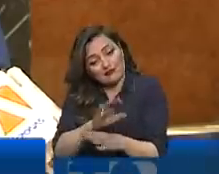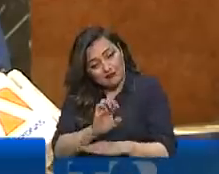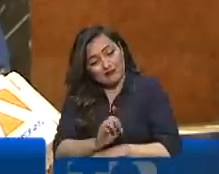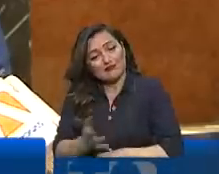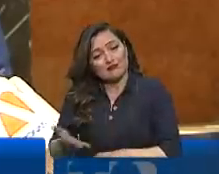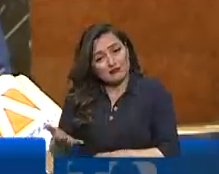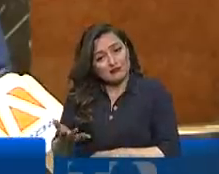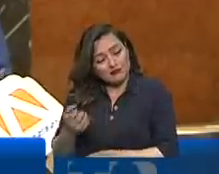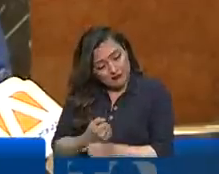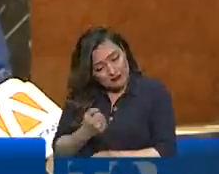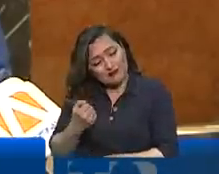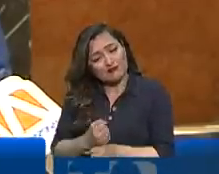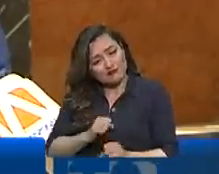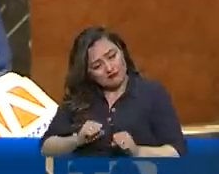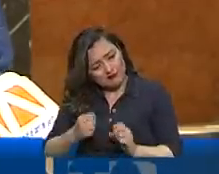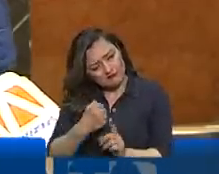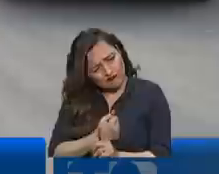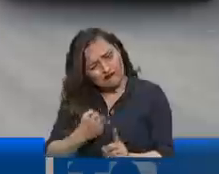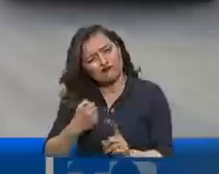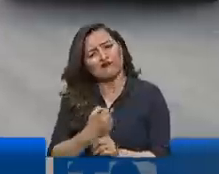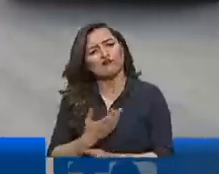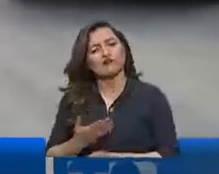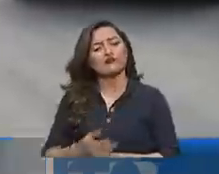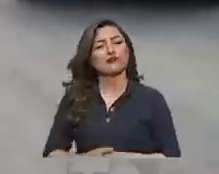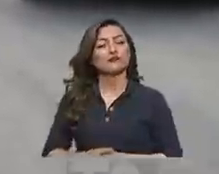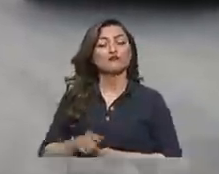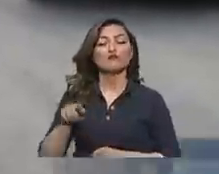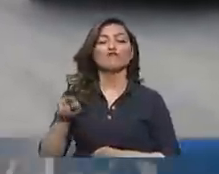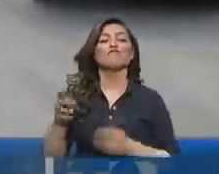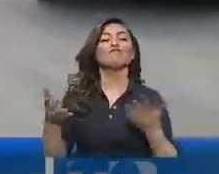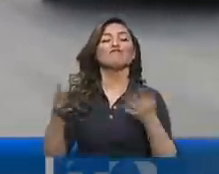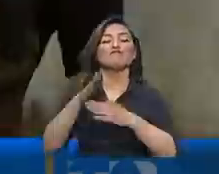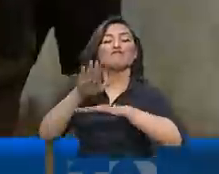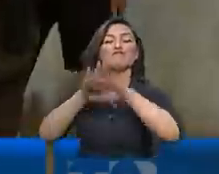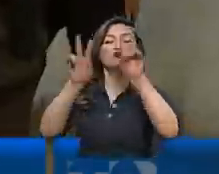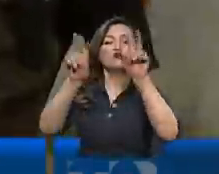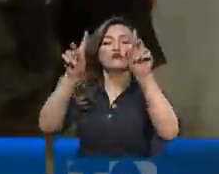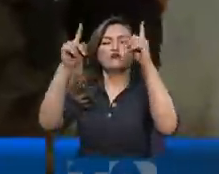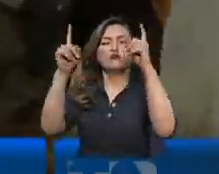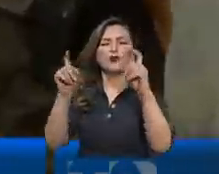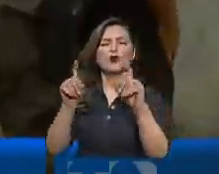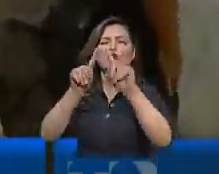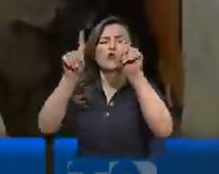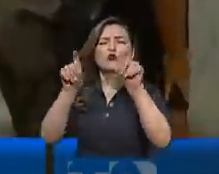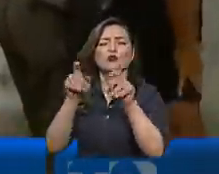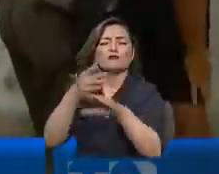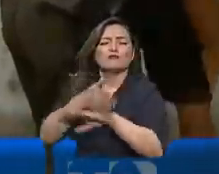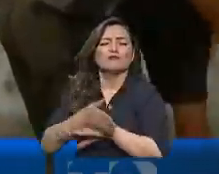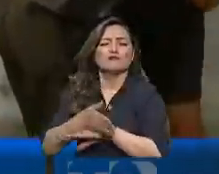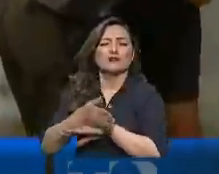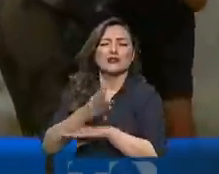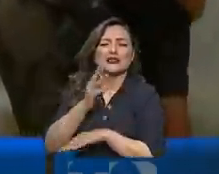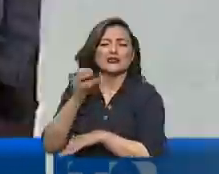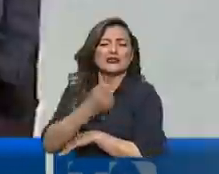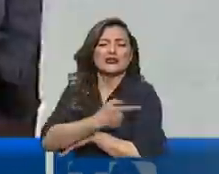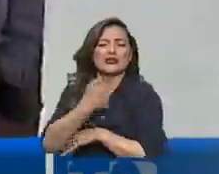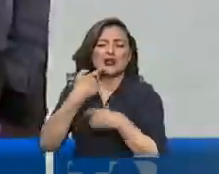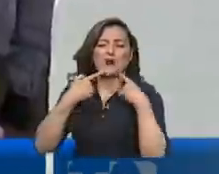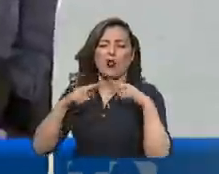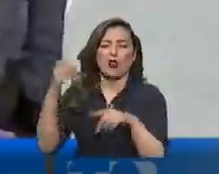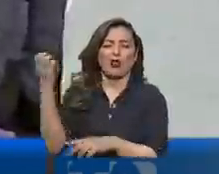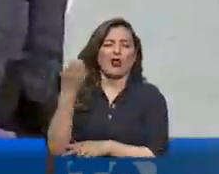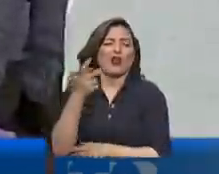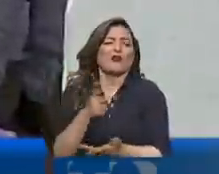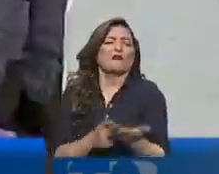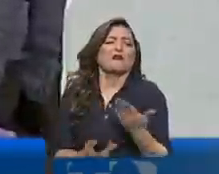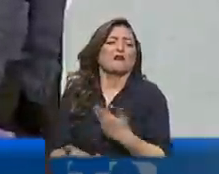Eso es lo que ahora necesitamos darle ya a la ciudadanía. Y precisamente sobre eso se preguntan qué va a pasar luego de los 60 días que concluya